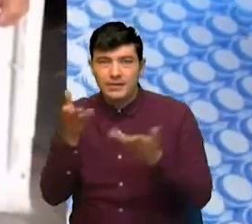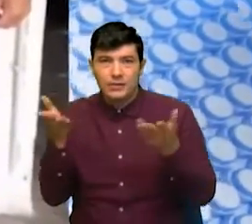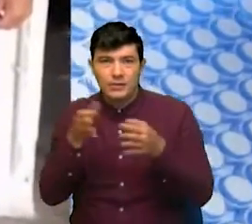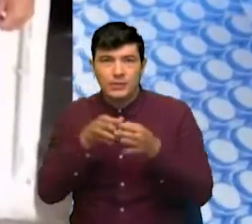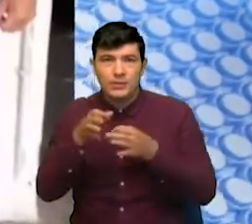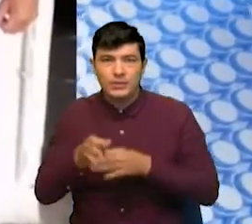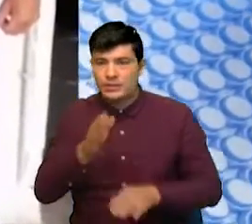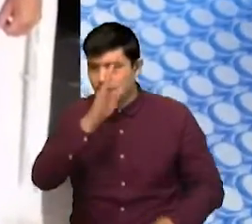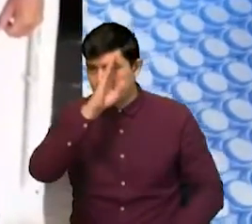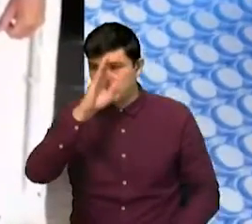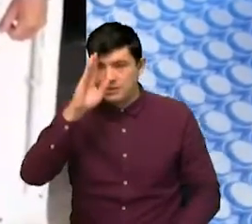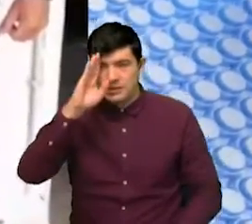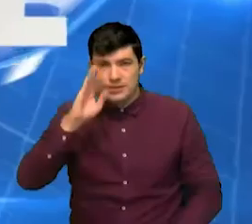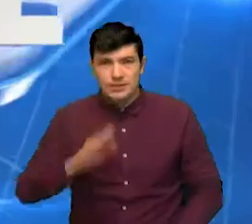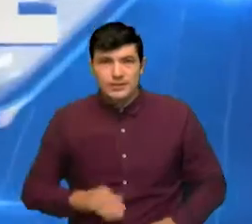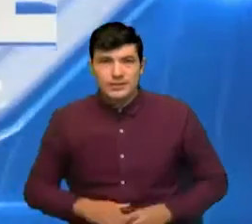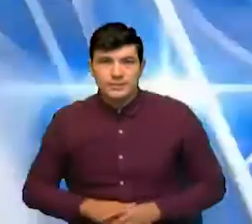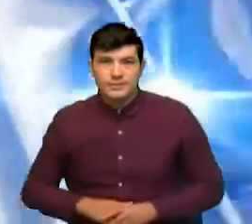Gil.